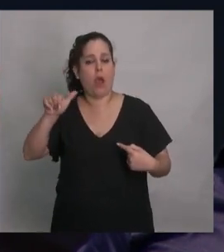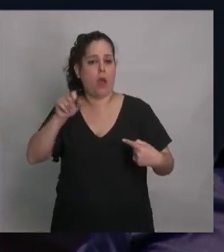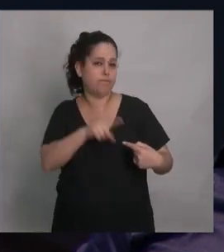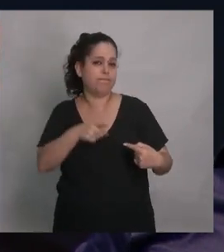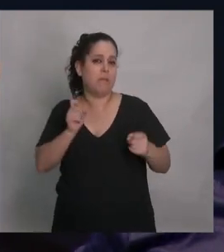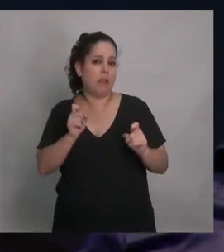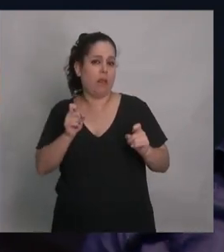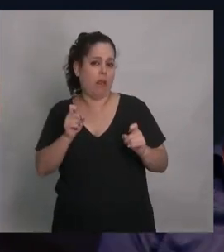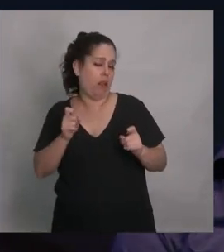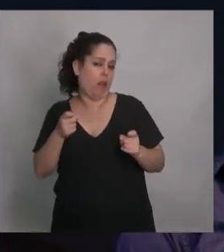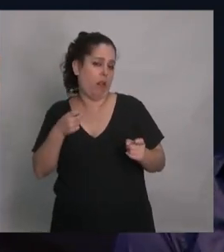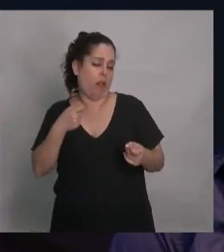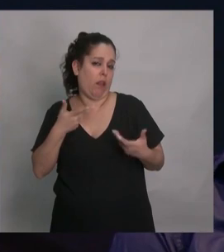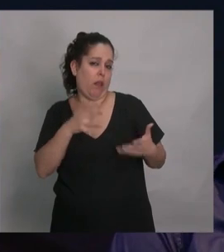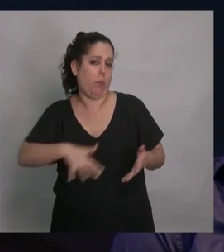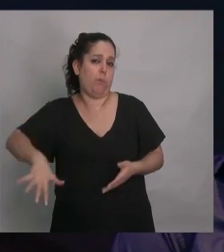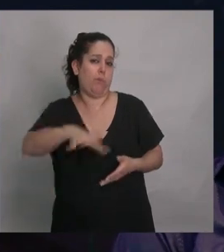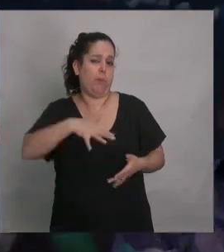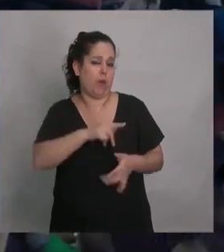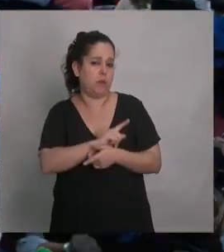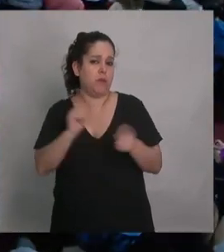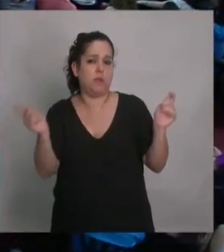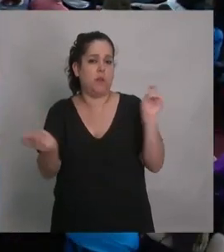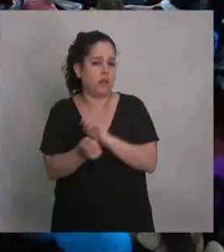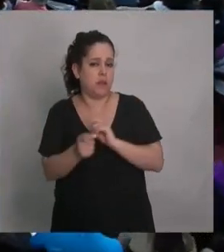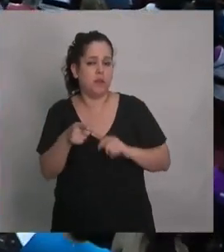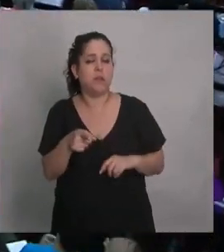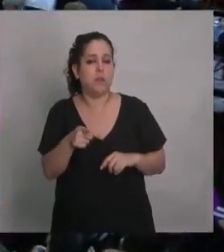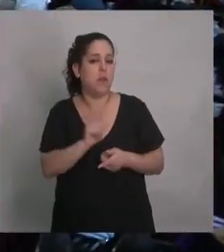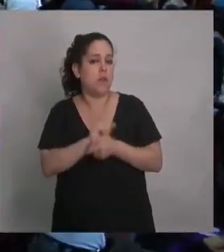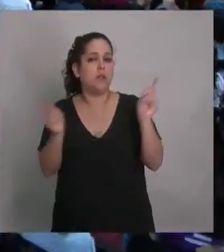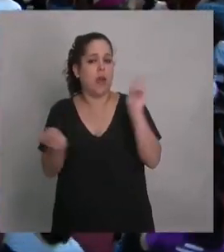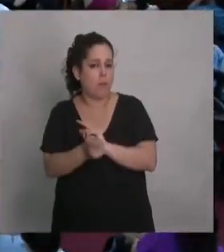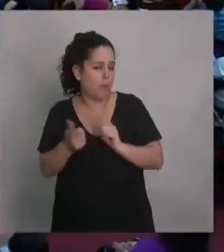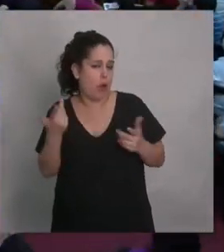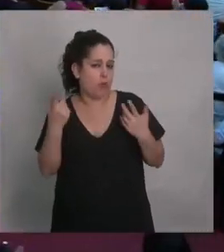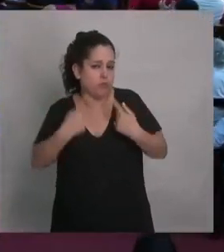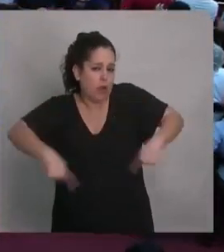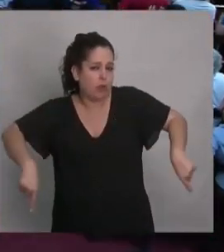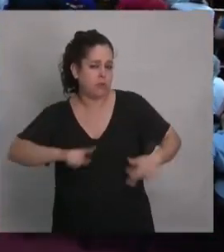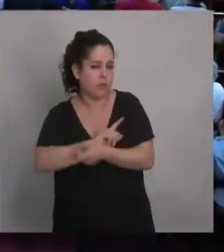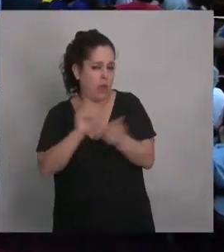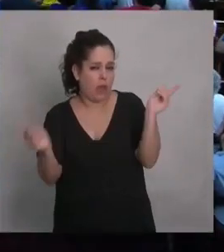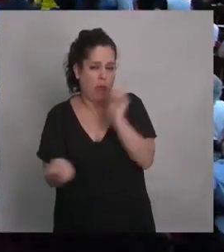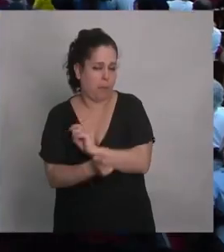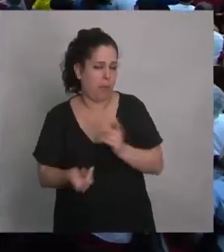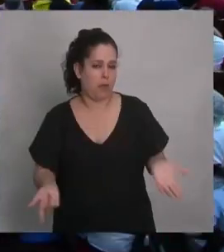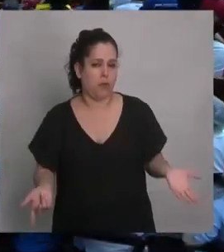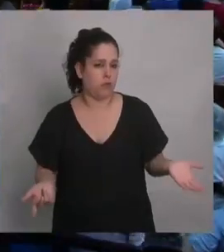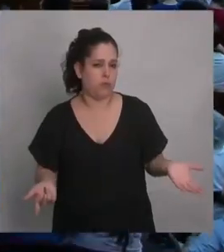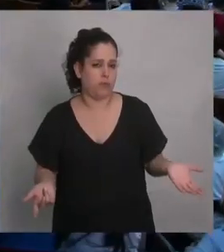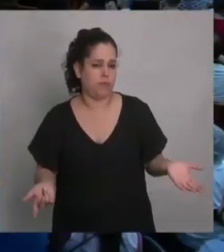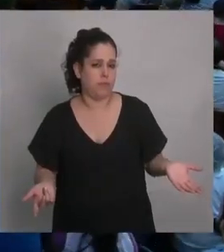Porque se cambió la orden de los factores, se cambió la seguridad